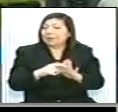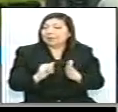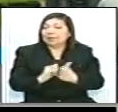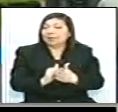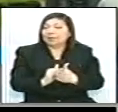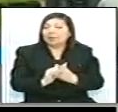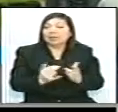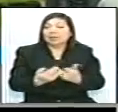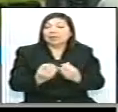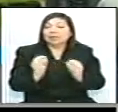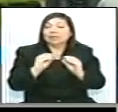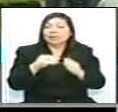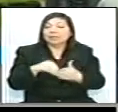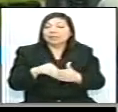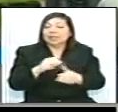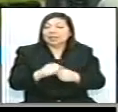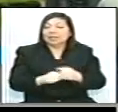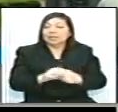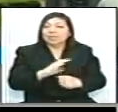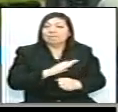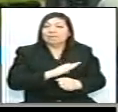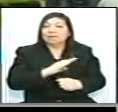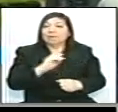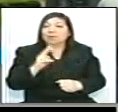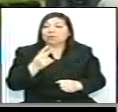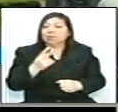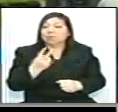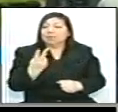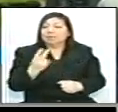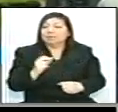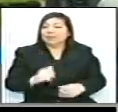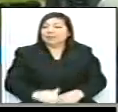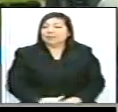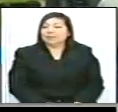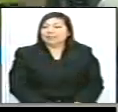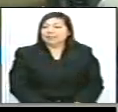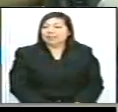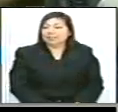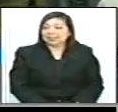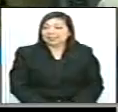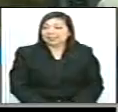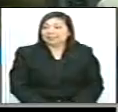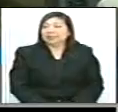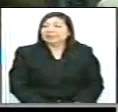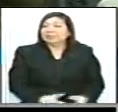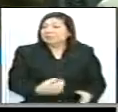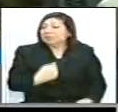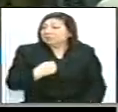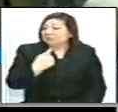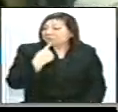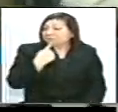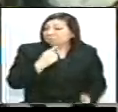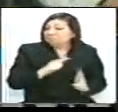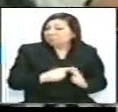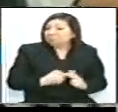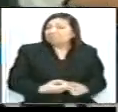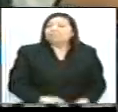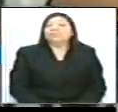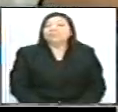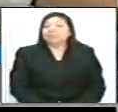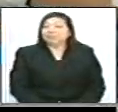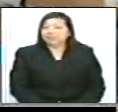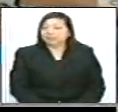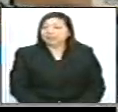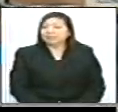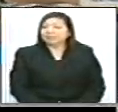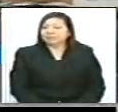realizan con los recursos asignados para el año fiscal 2020. Quiero comentarles un poco, como bien lo